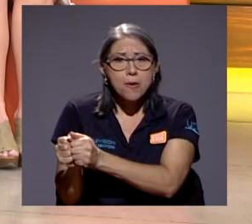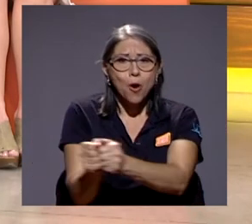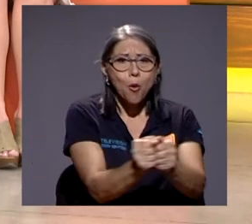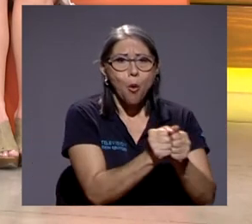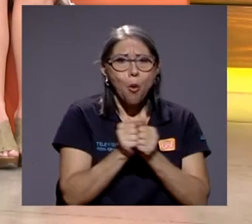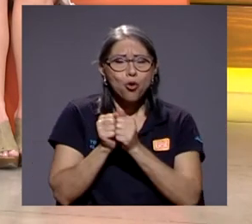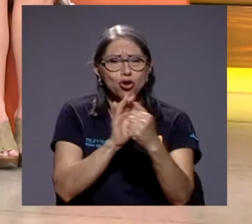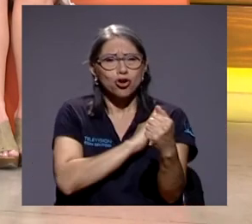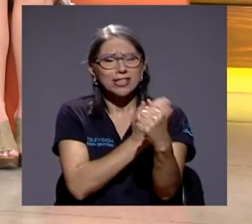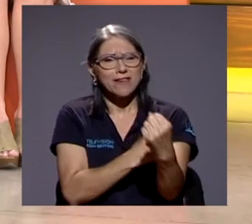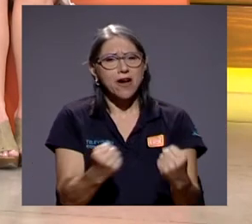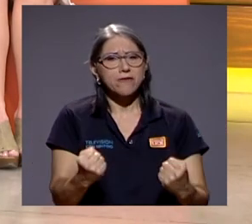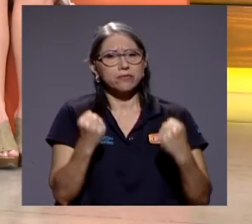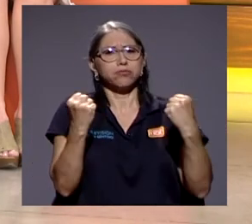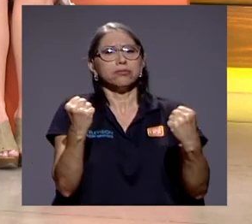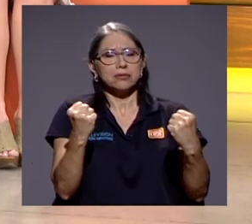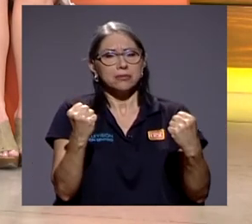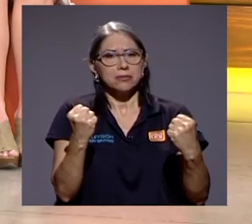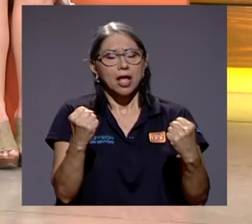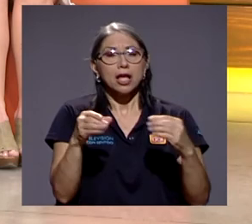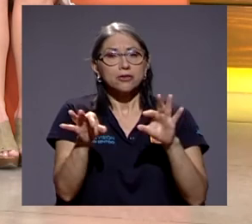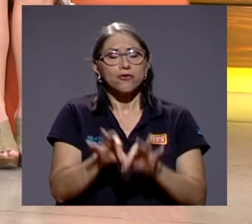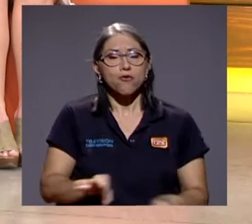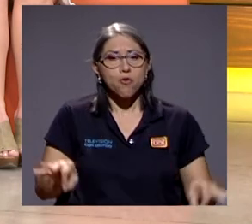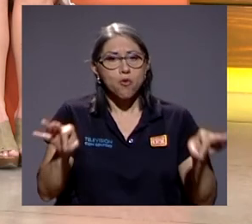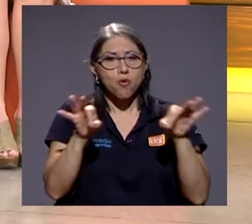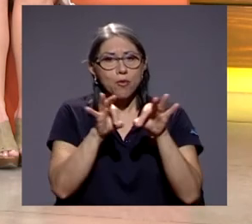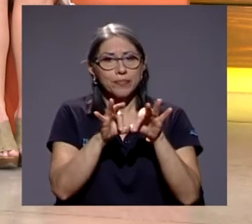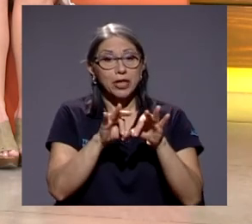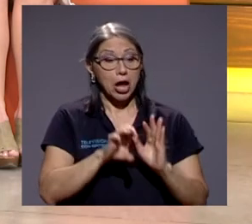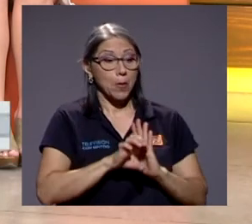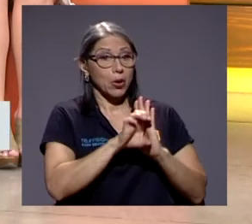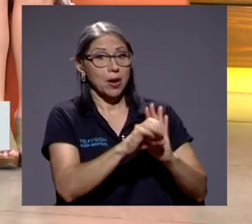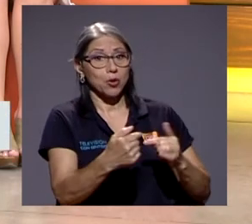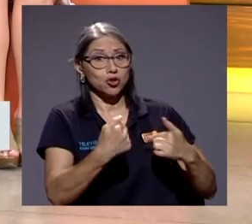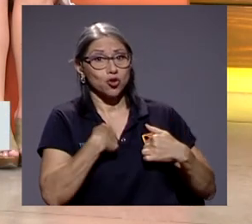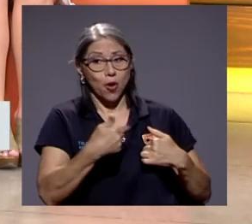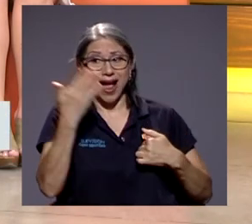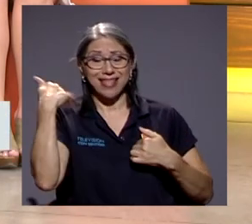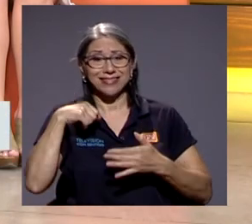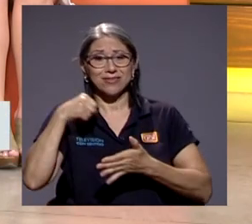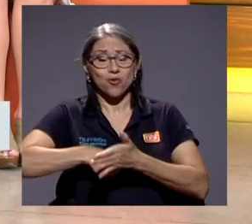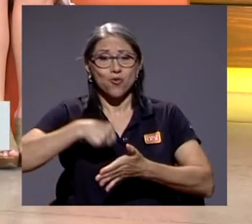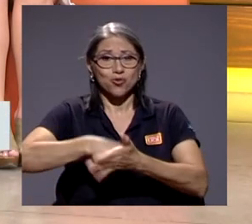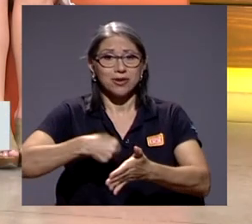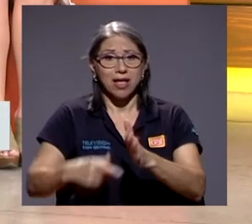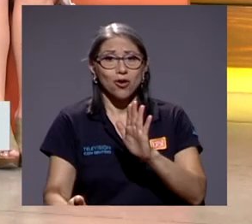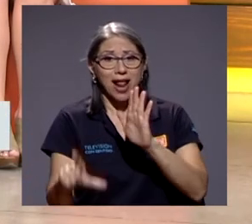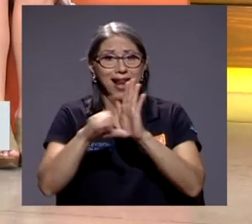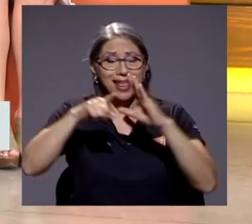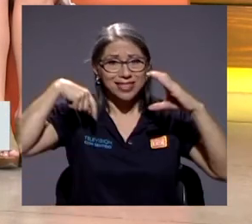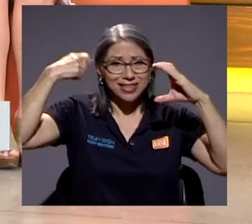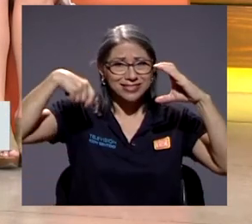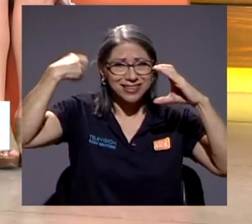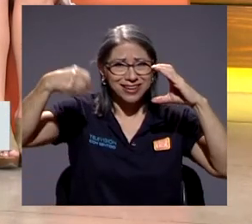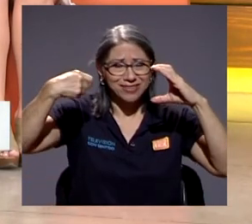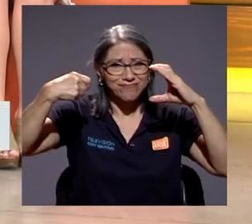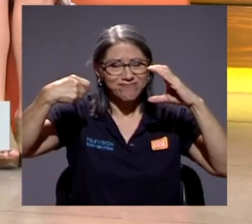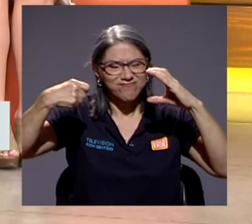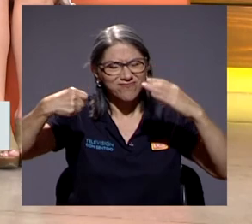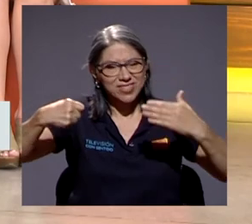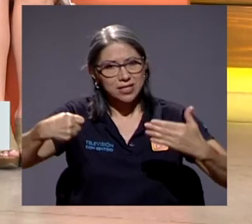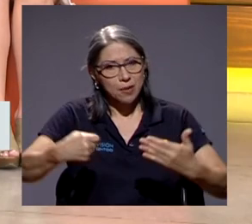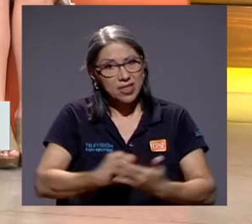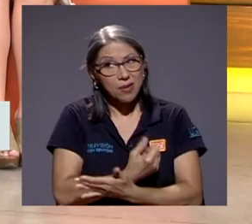es fundamental porque por ejemplo yo que estuve involucrada en la lucha por la ley de cine que lamentablemente está